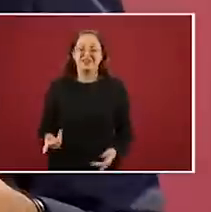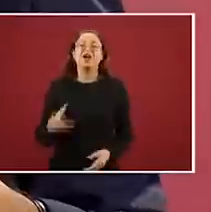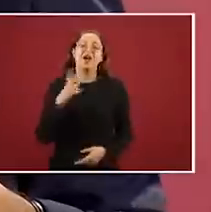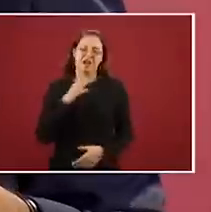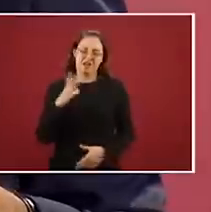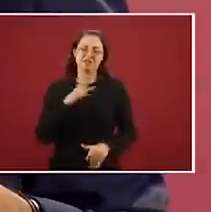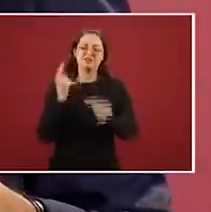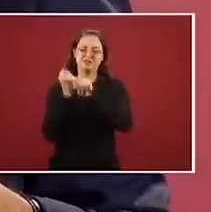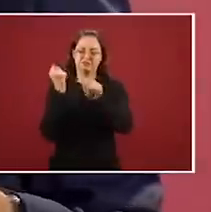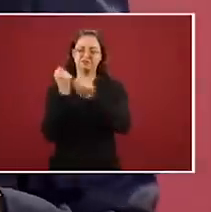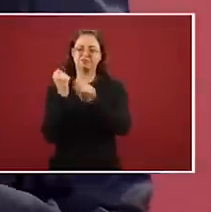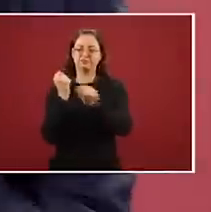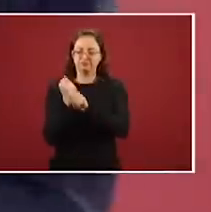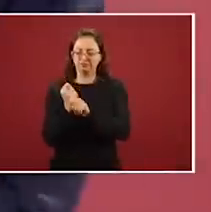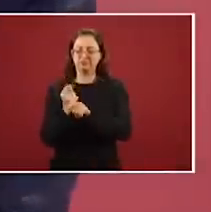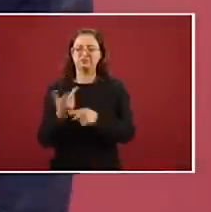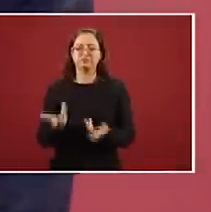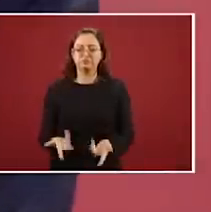comunicación.